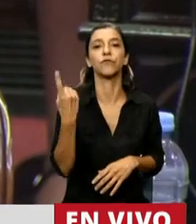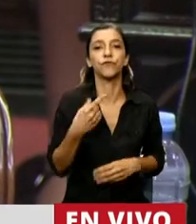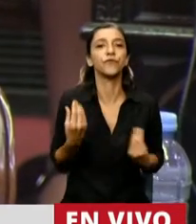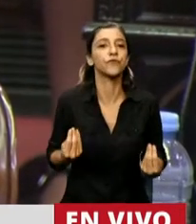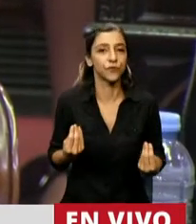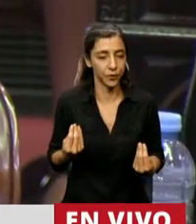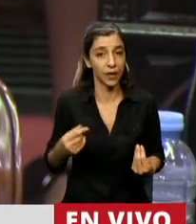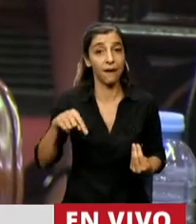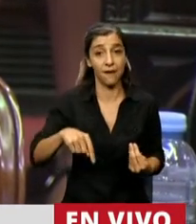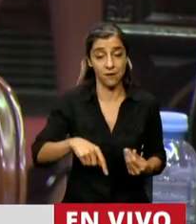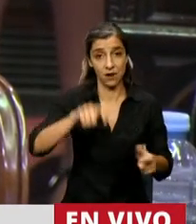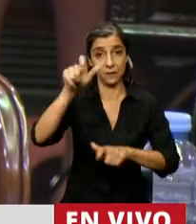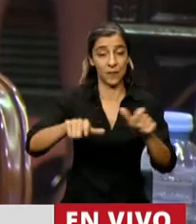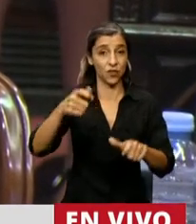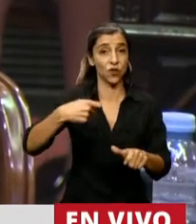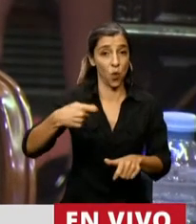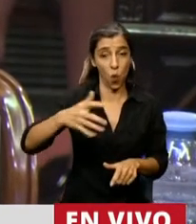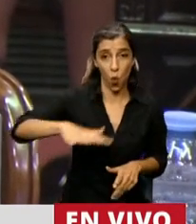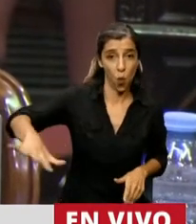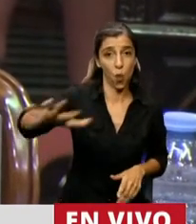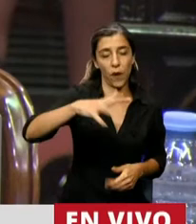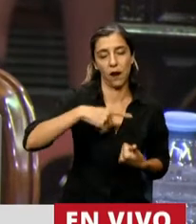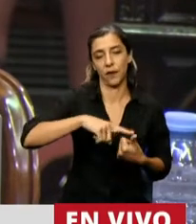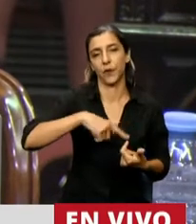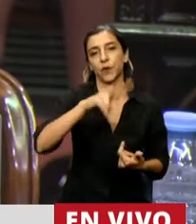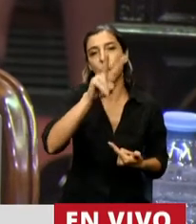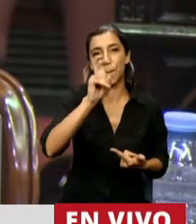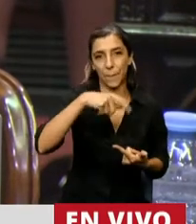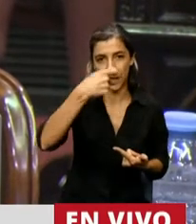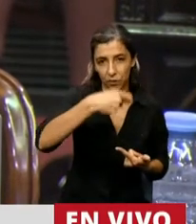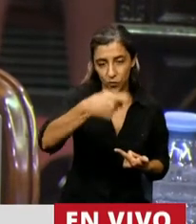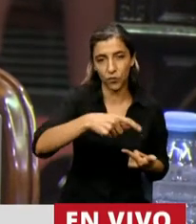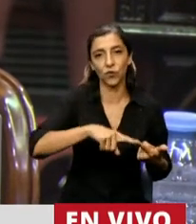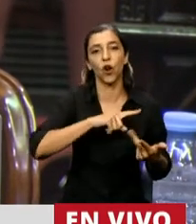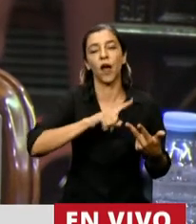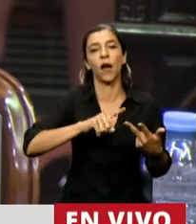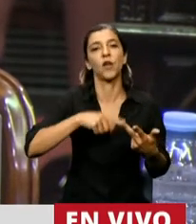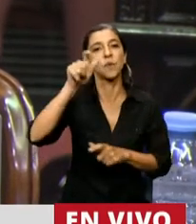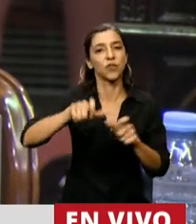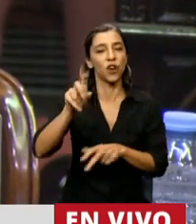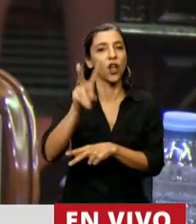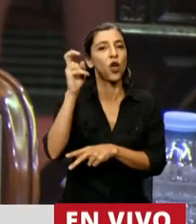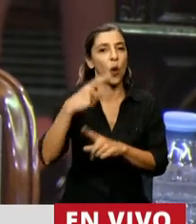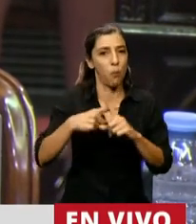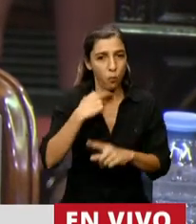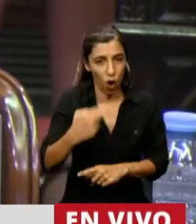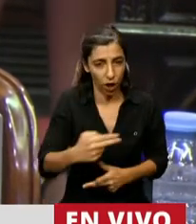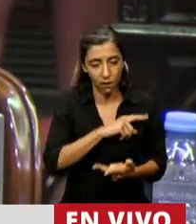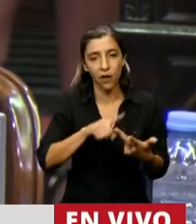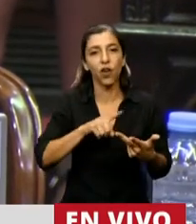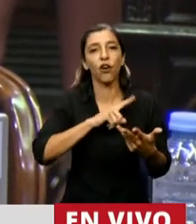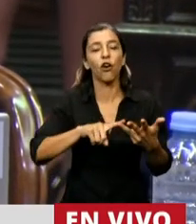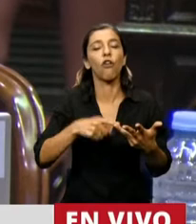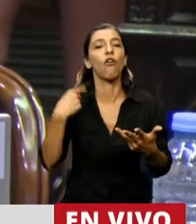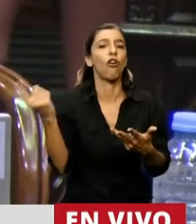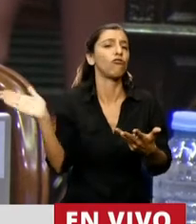a los jubilados a los pensionados a los beneficiarios de agua a todos los beneficiarios de las